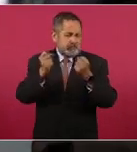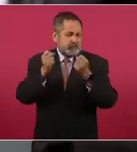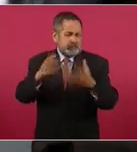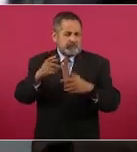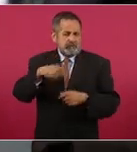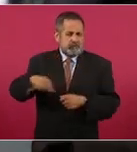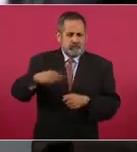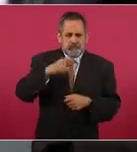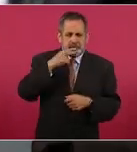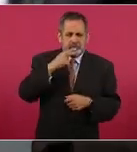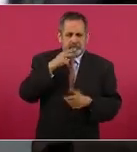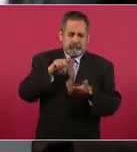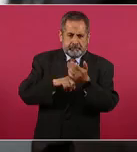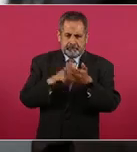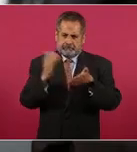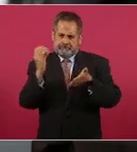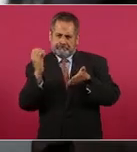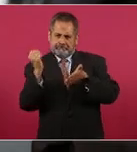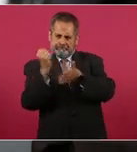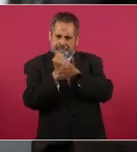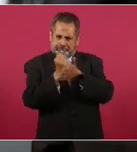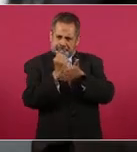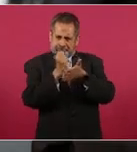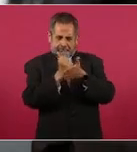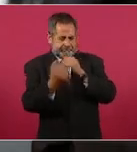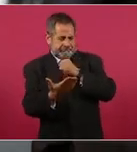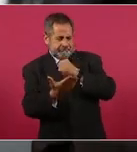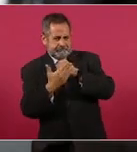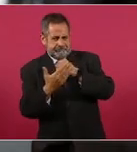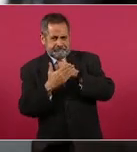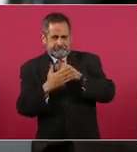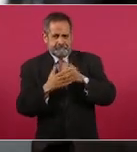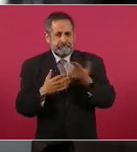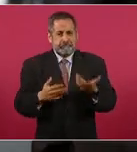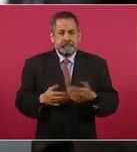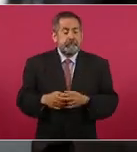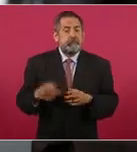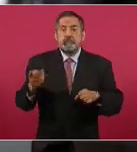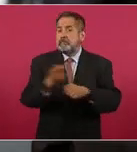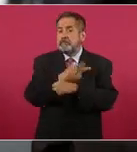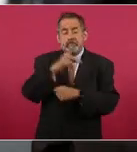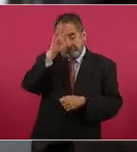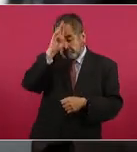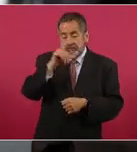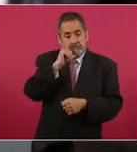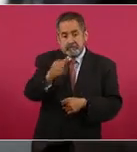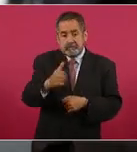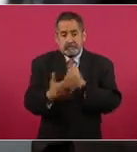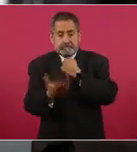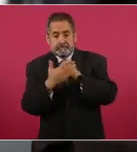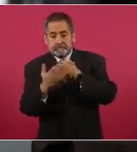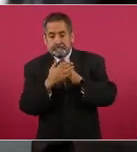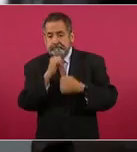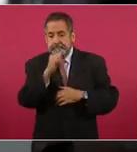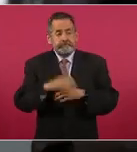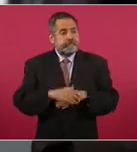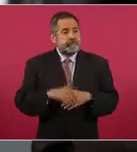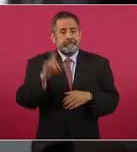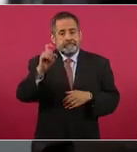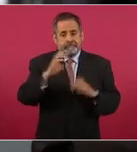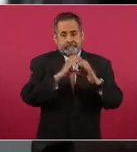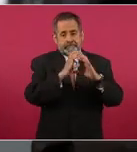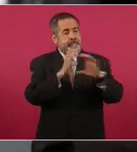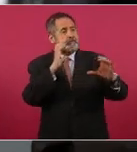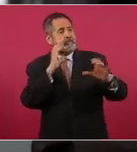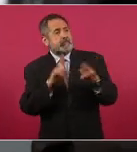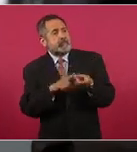que consumimos y trae los sellos y nos advierte, esto no pasa en Nuevo León. Las pipas del agua no se sabe